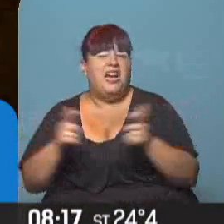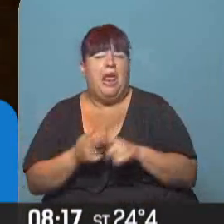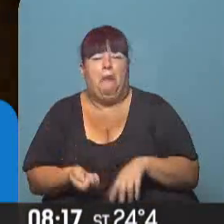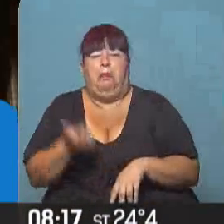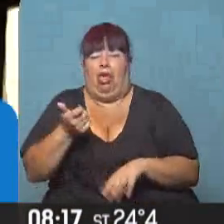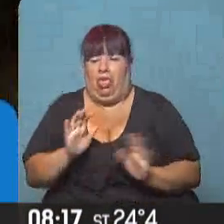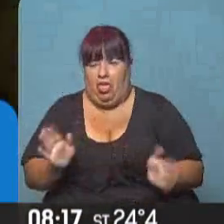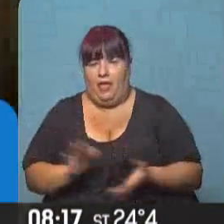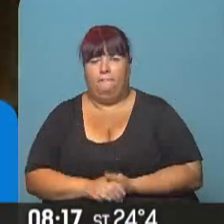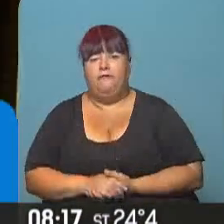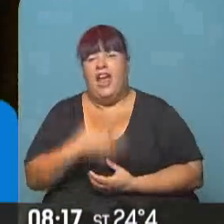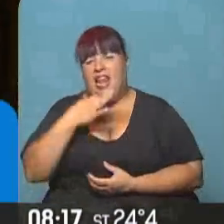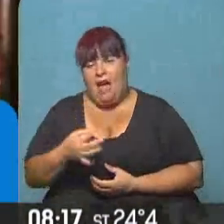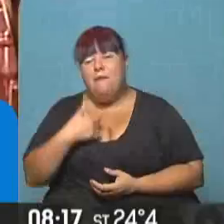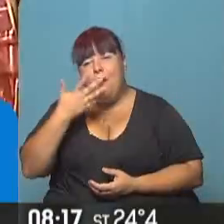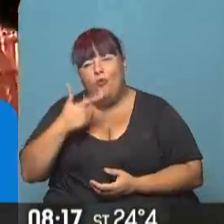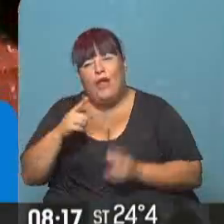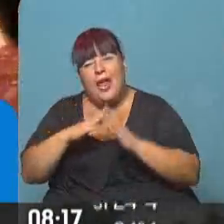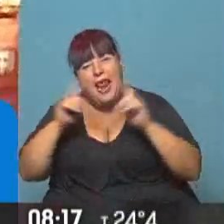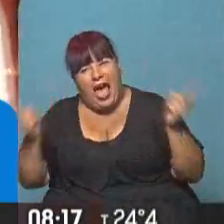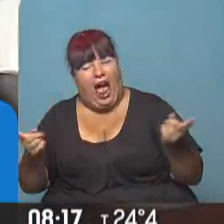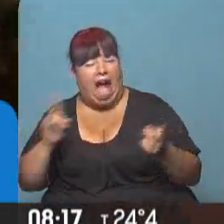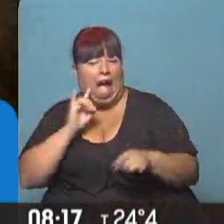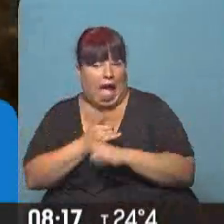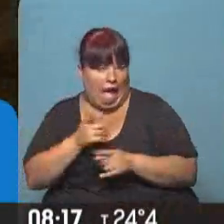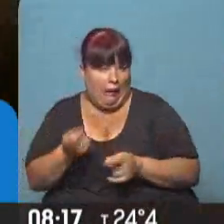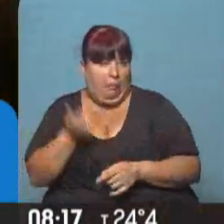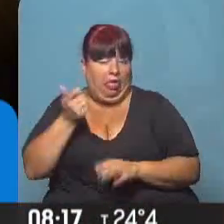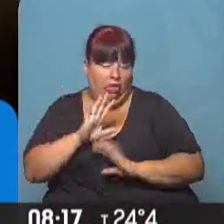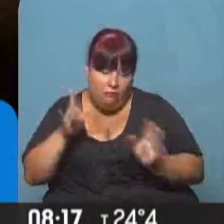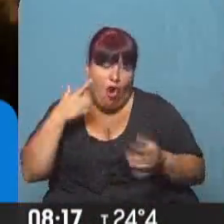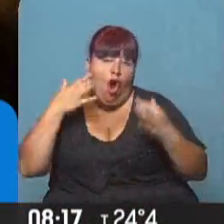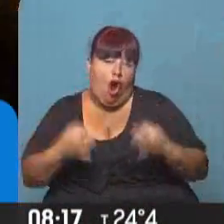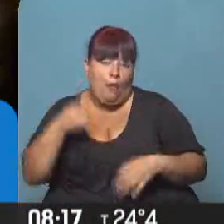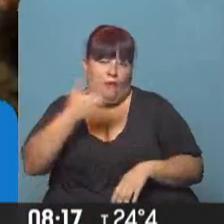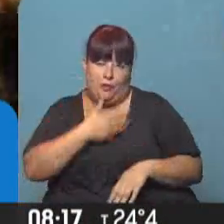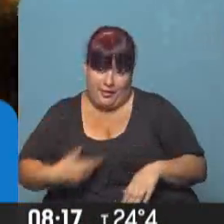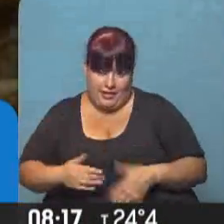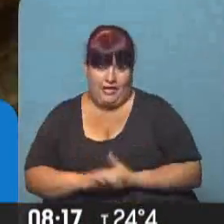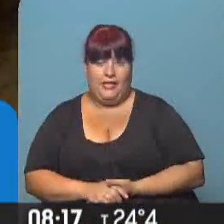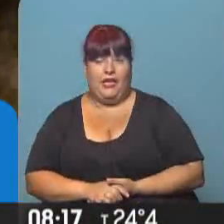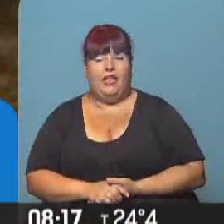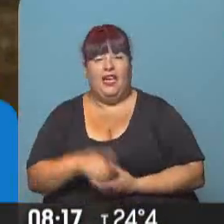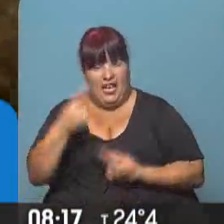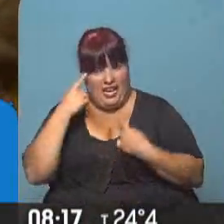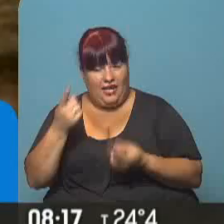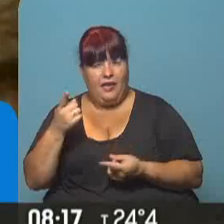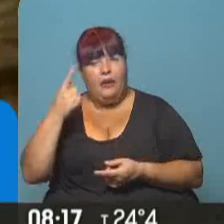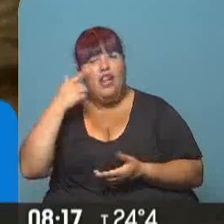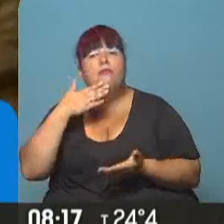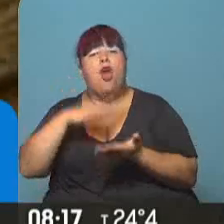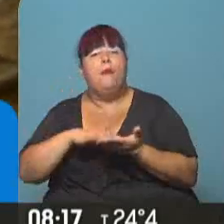poco, en realidad nos hubiese gustado que durara más. Esperemos el compromiso del señor presidente. ¿Se van con una promesa del